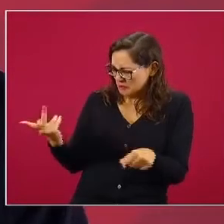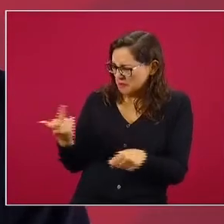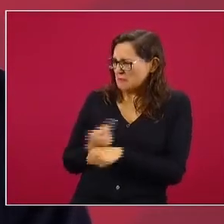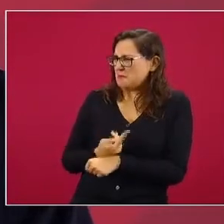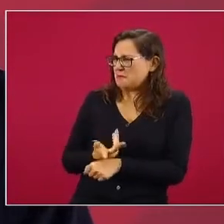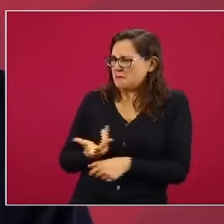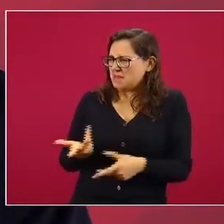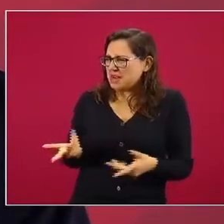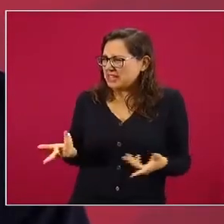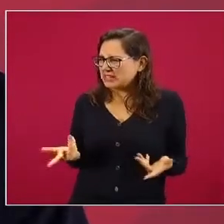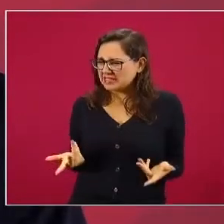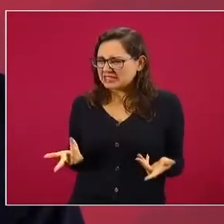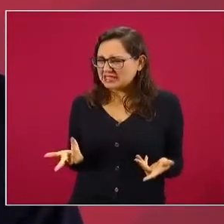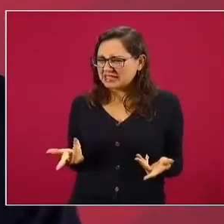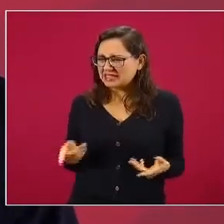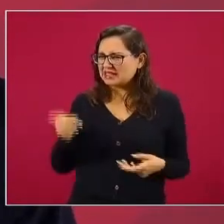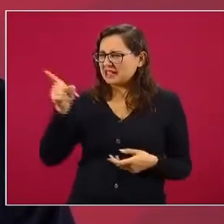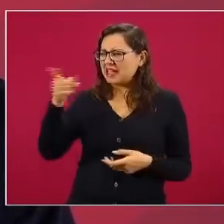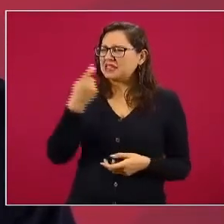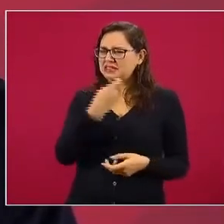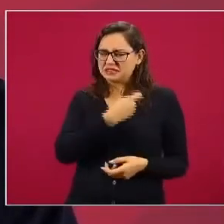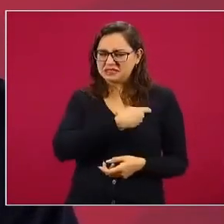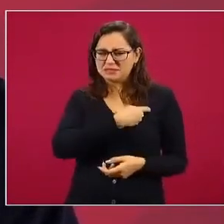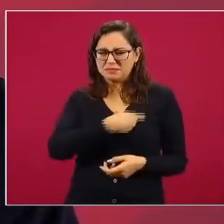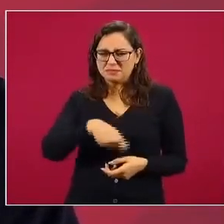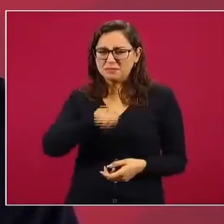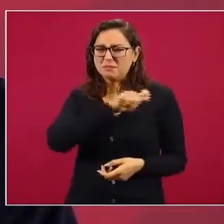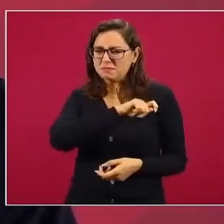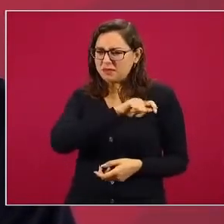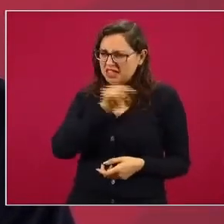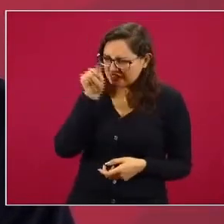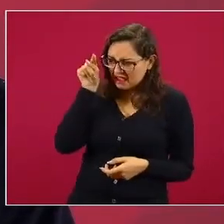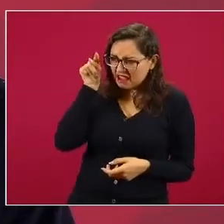cuando en España